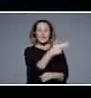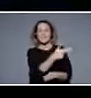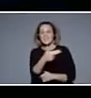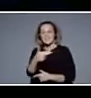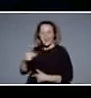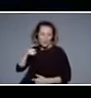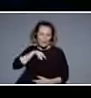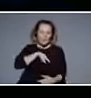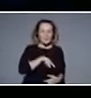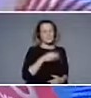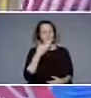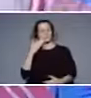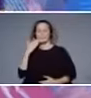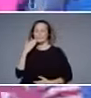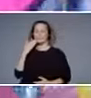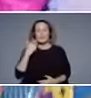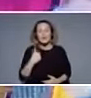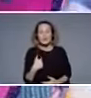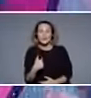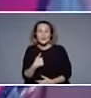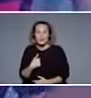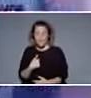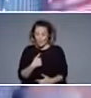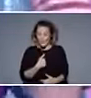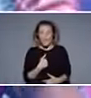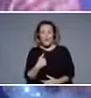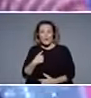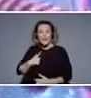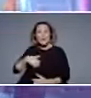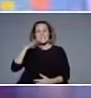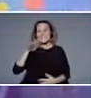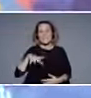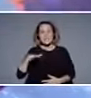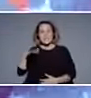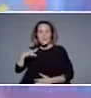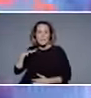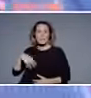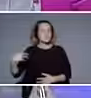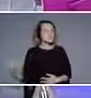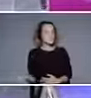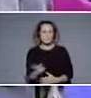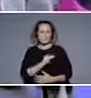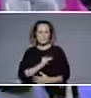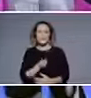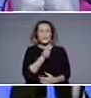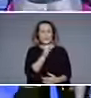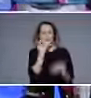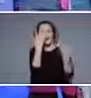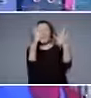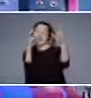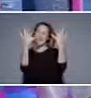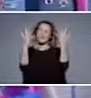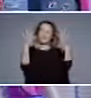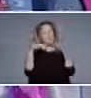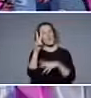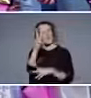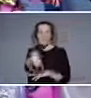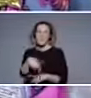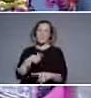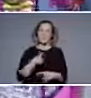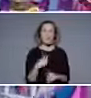chicharrero. Este recinto es el que me premia, tu aplauso cada año es